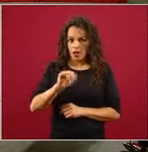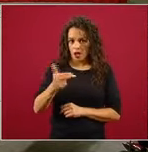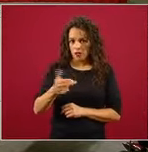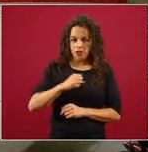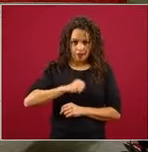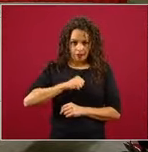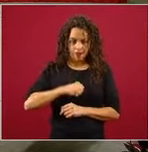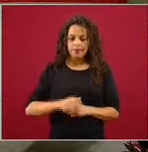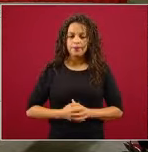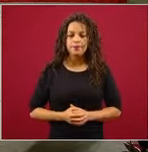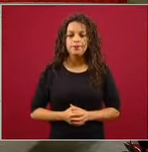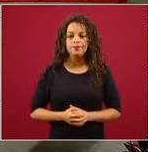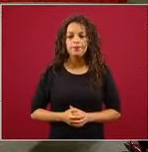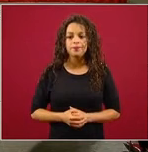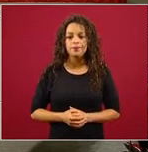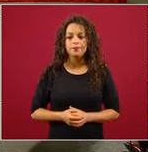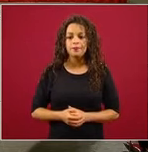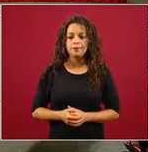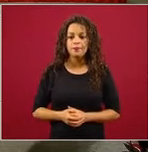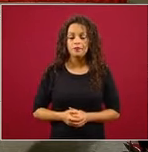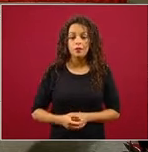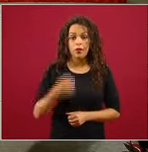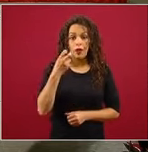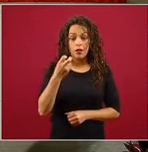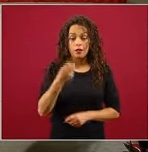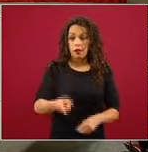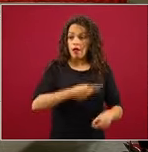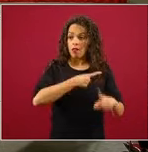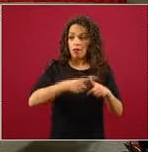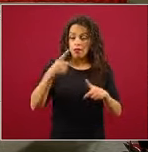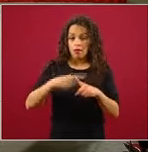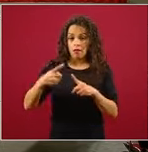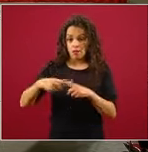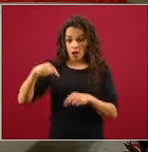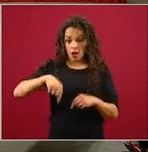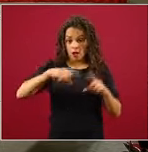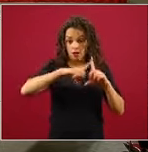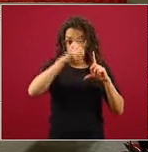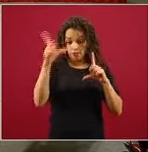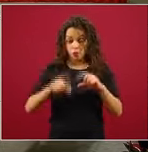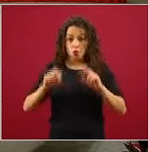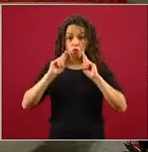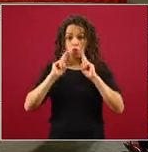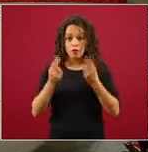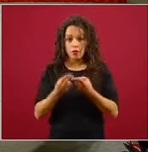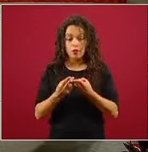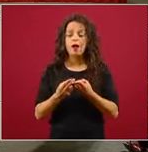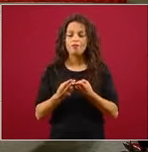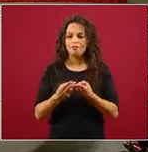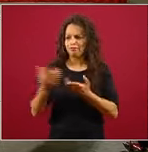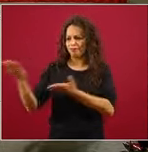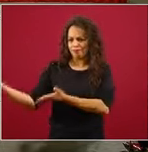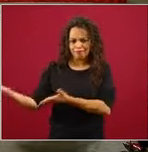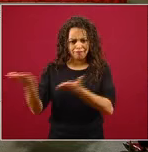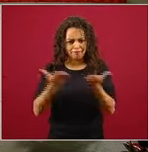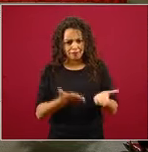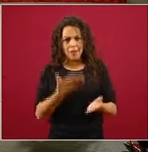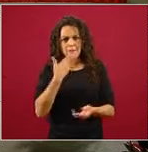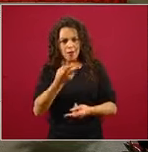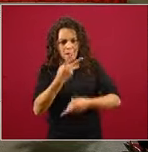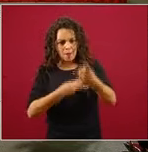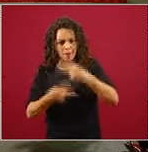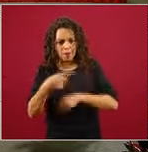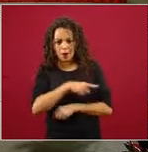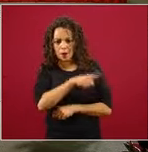Para ello, todas las unidades de nuestro país le dan la bienvenida a las y los adolescentes para acceder a estos